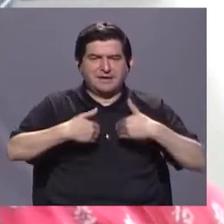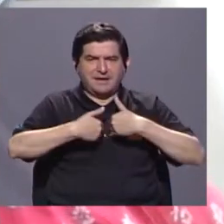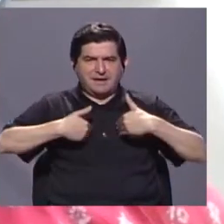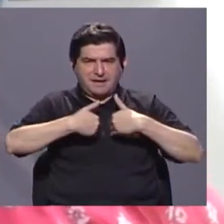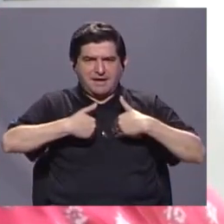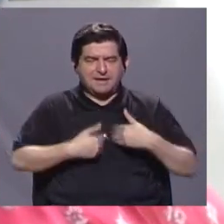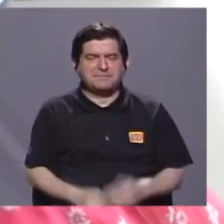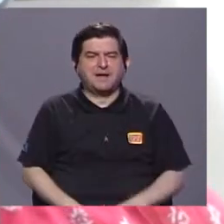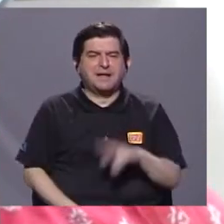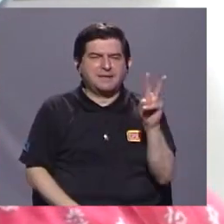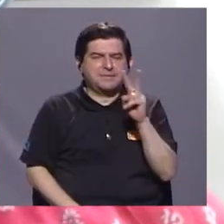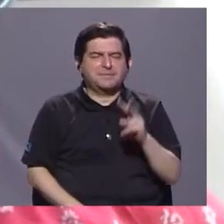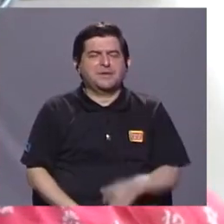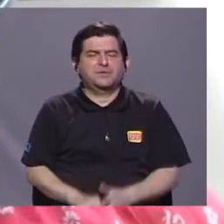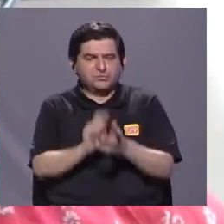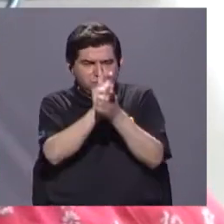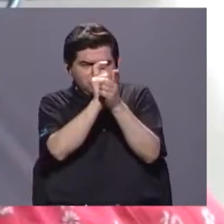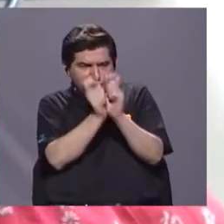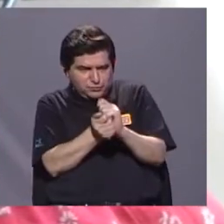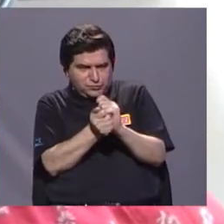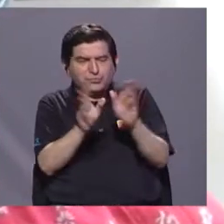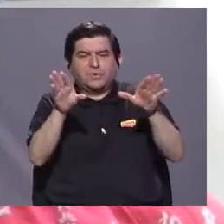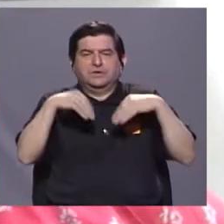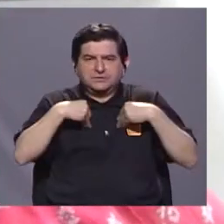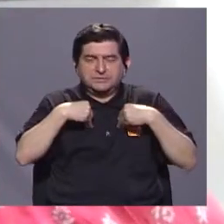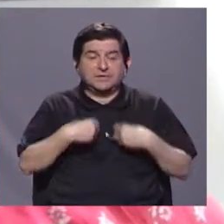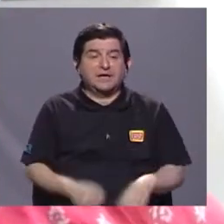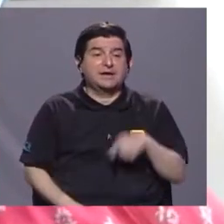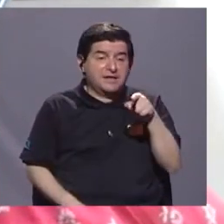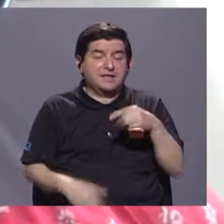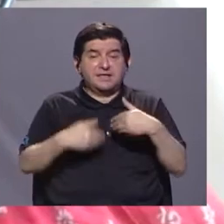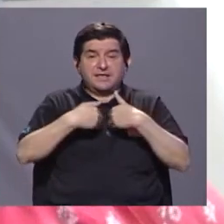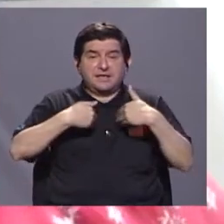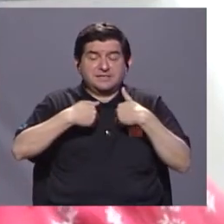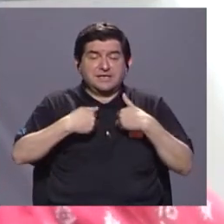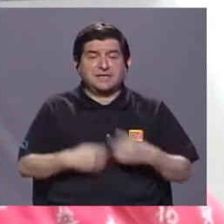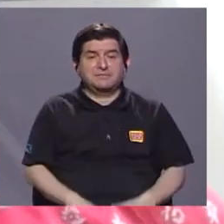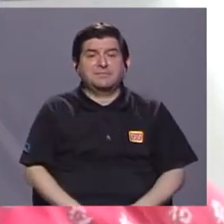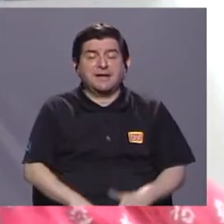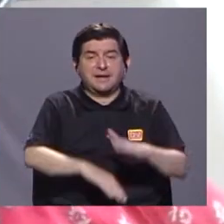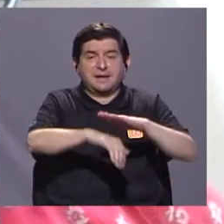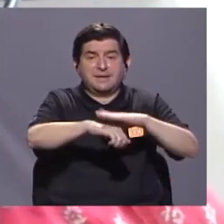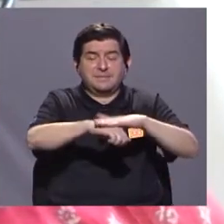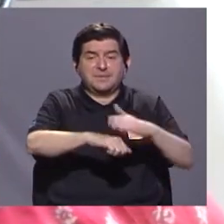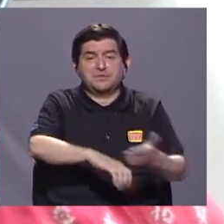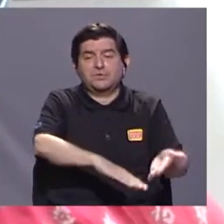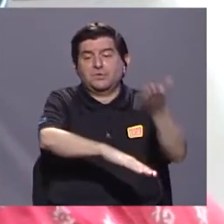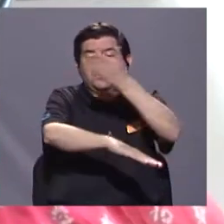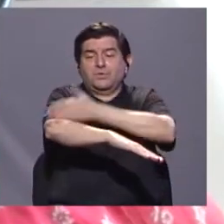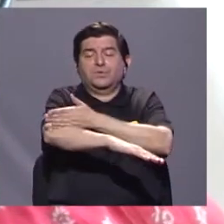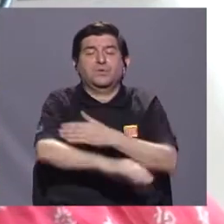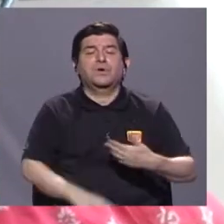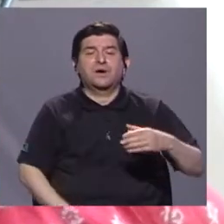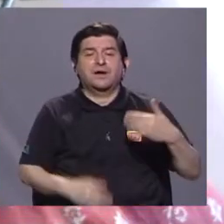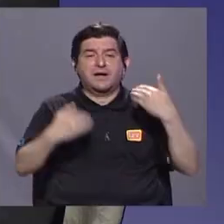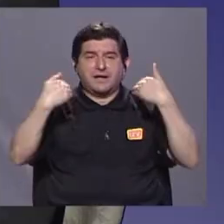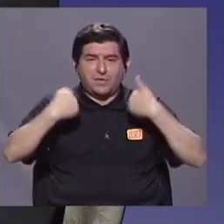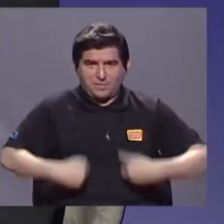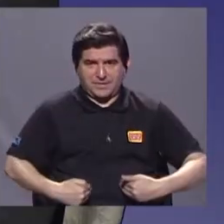virus sea todo ese animal y ese animal se lo pasó lo hizo que el brinco fuera más fácil a los seres humanos